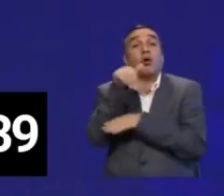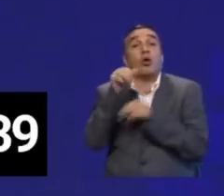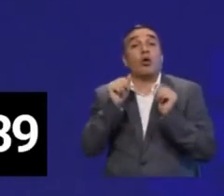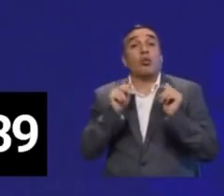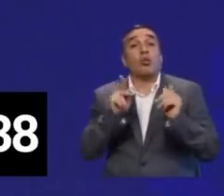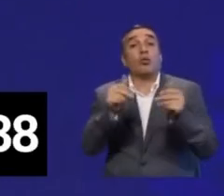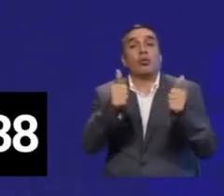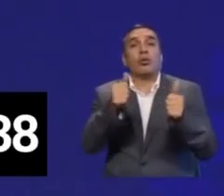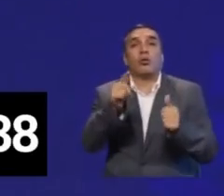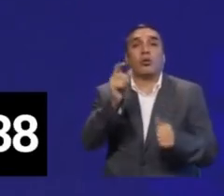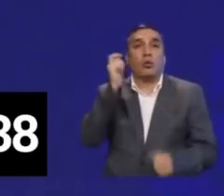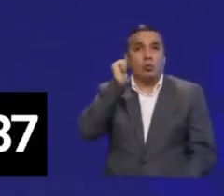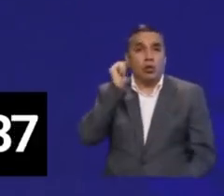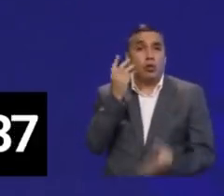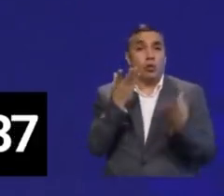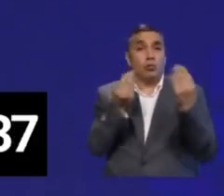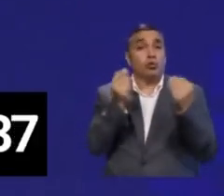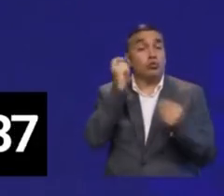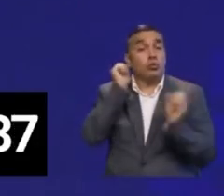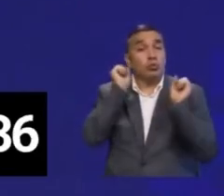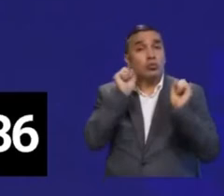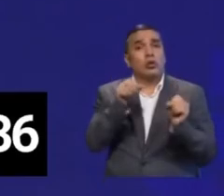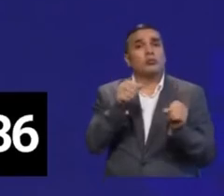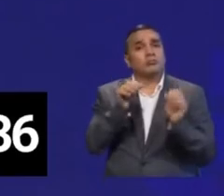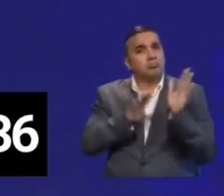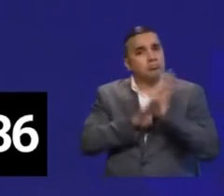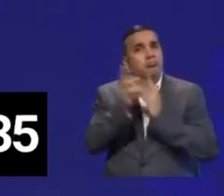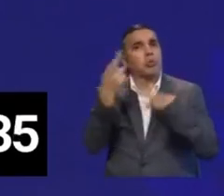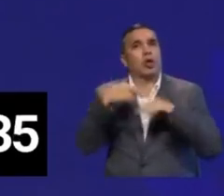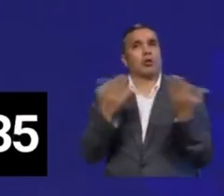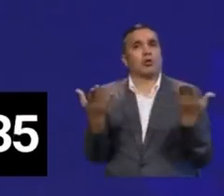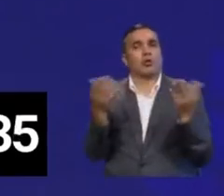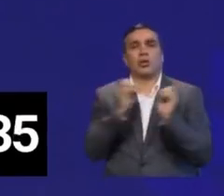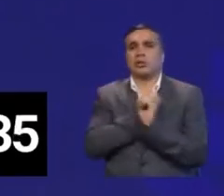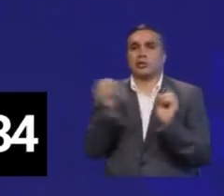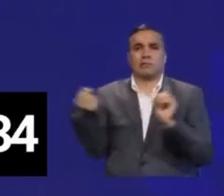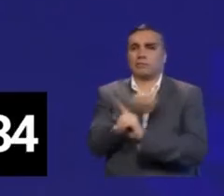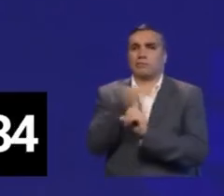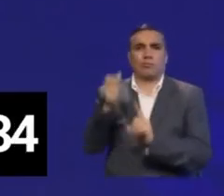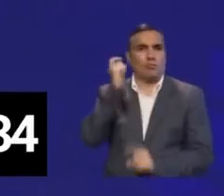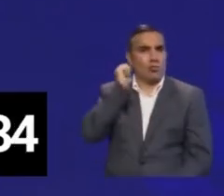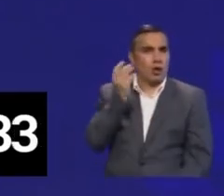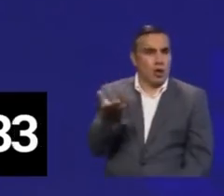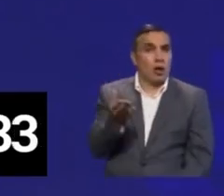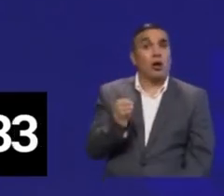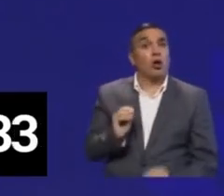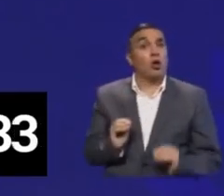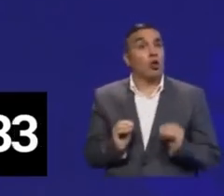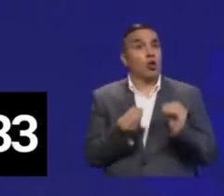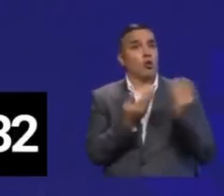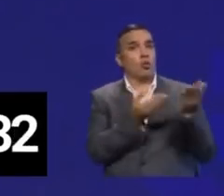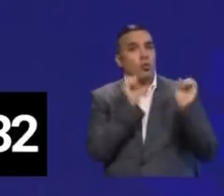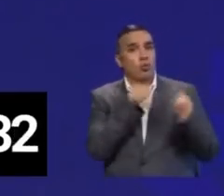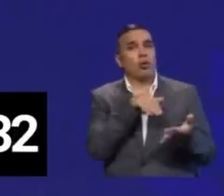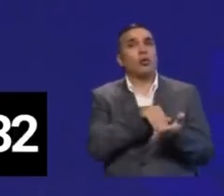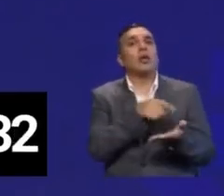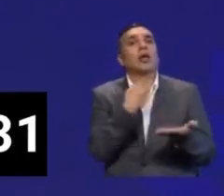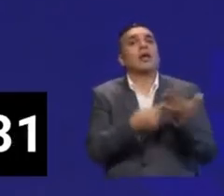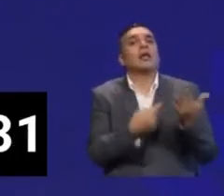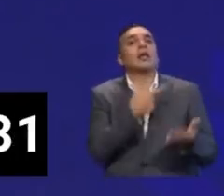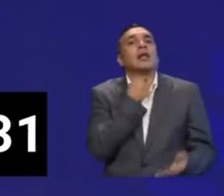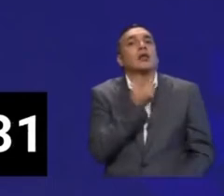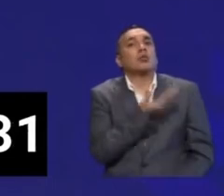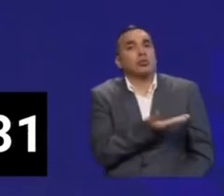donde las mujeres, miles, puedan ser emprendedoras y sin violencia de género, en donde los jóvenes puedan estudiar lo que quieran